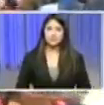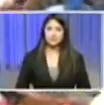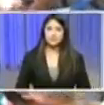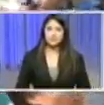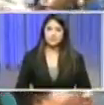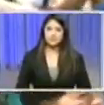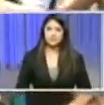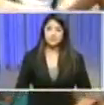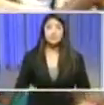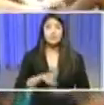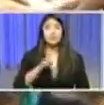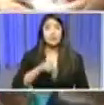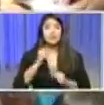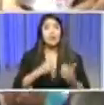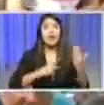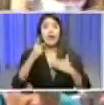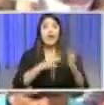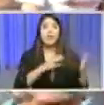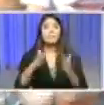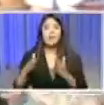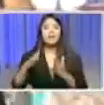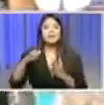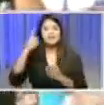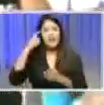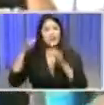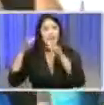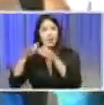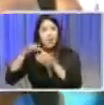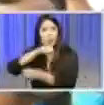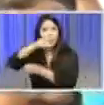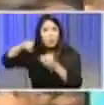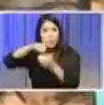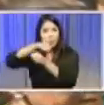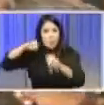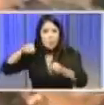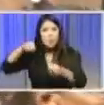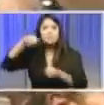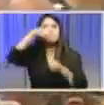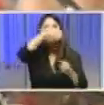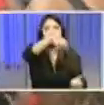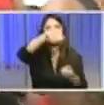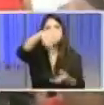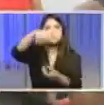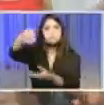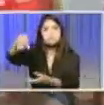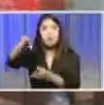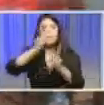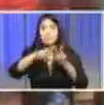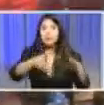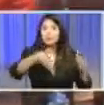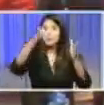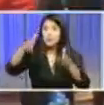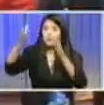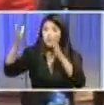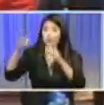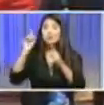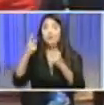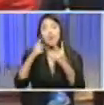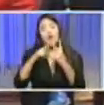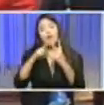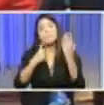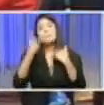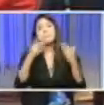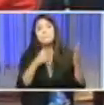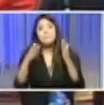Y consolidar el plan de las CLAP, el abastecimiento seguro para viviendas venezolanos. Consolidar el plan de